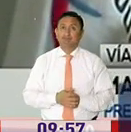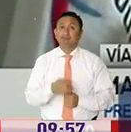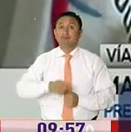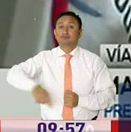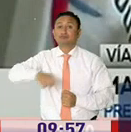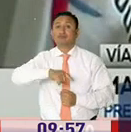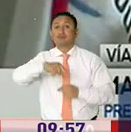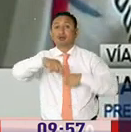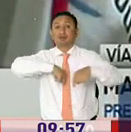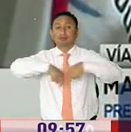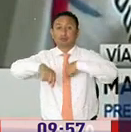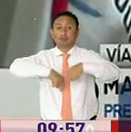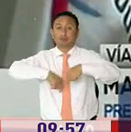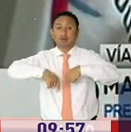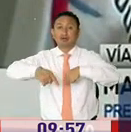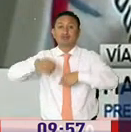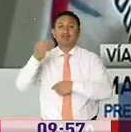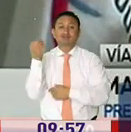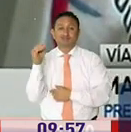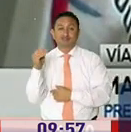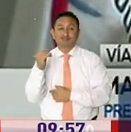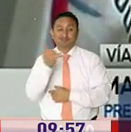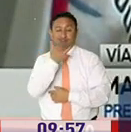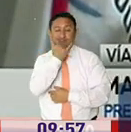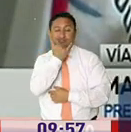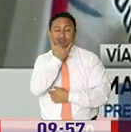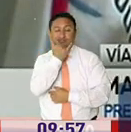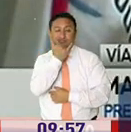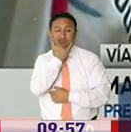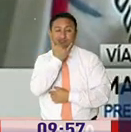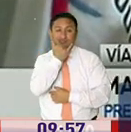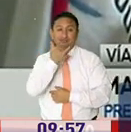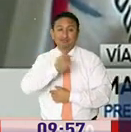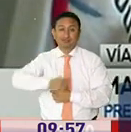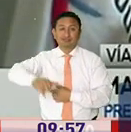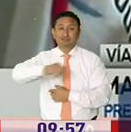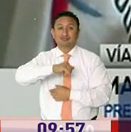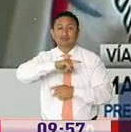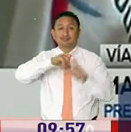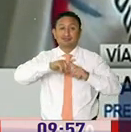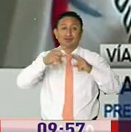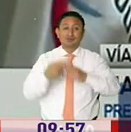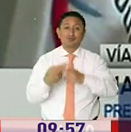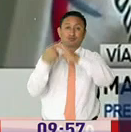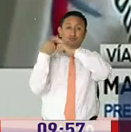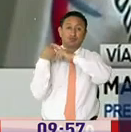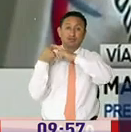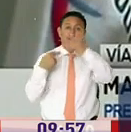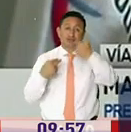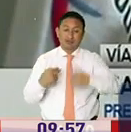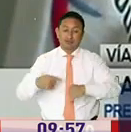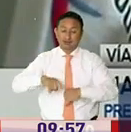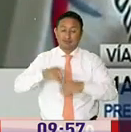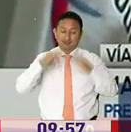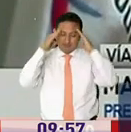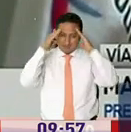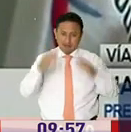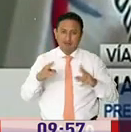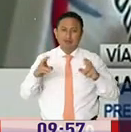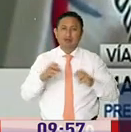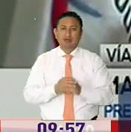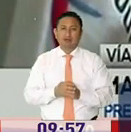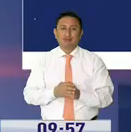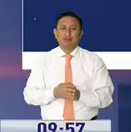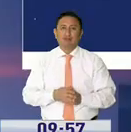en tránsito, flagrancia en adolescentes infractores y las unidades multicompetentes que tienen también que atender materias